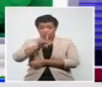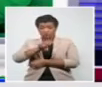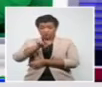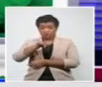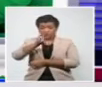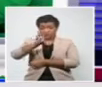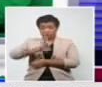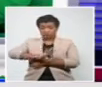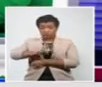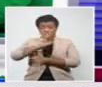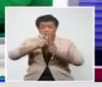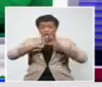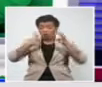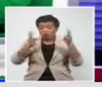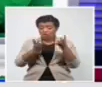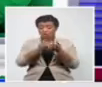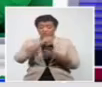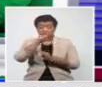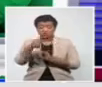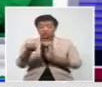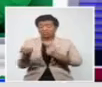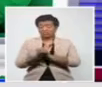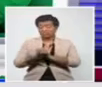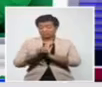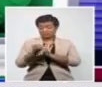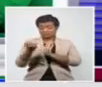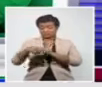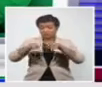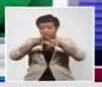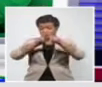pacientes diagnosticados en Cuba, estamos hablando de